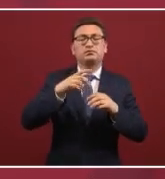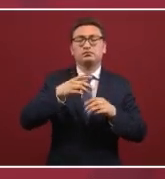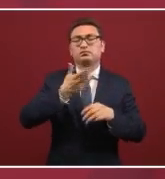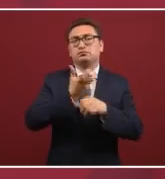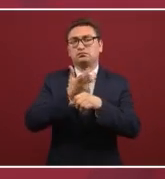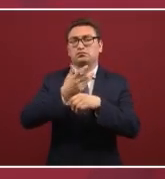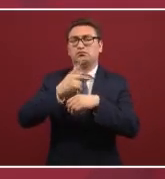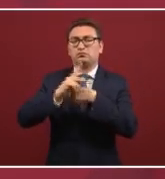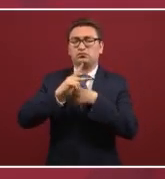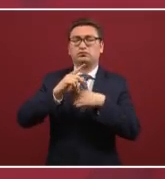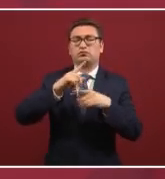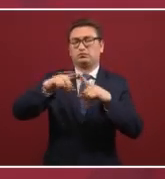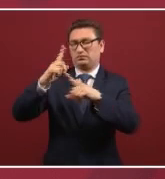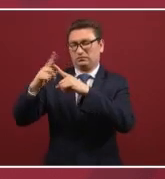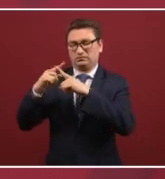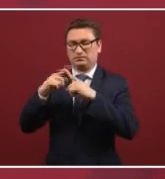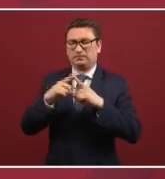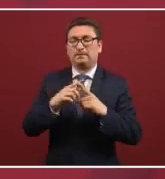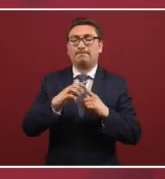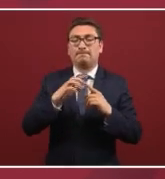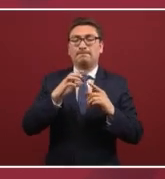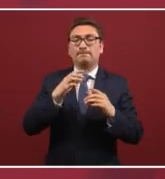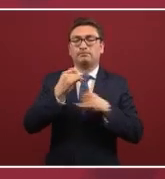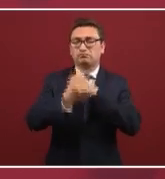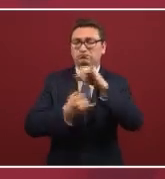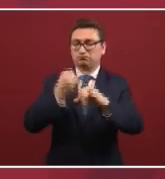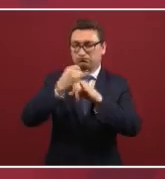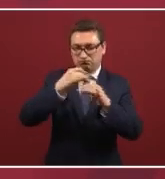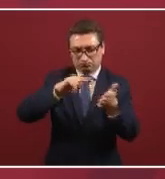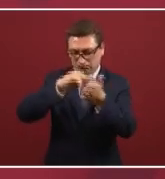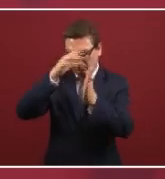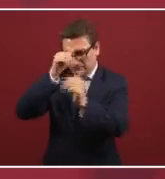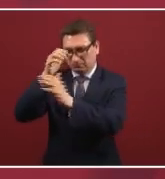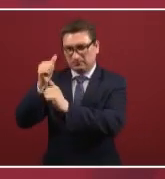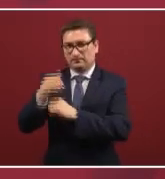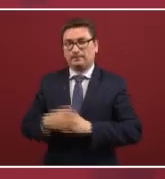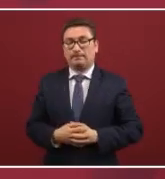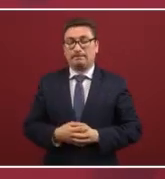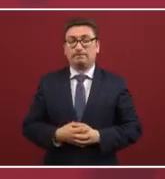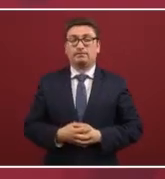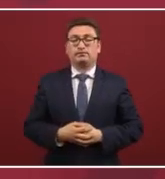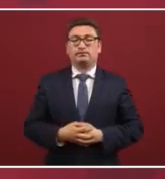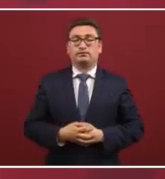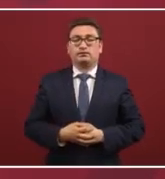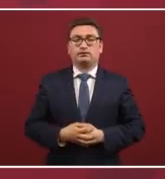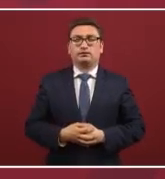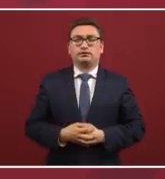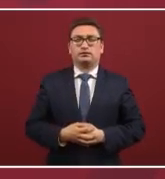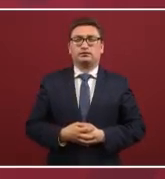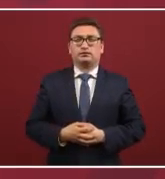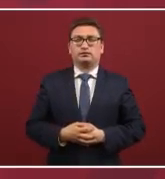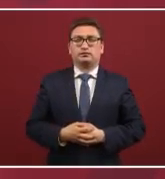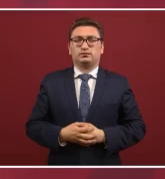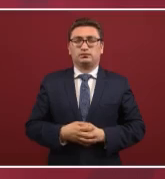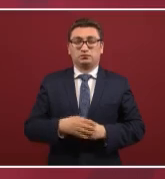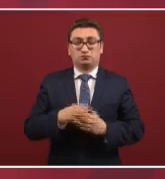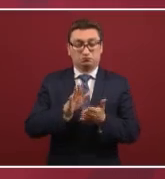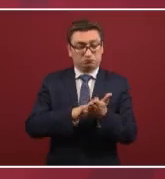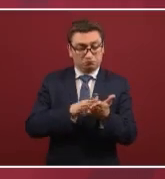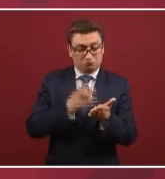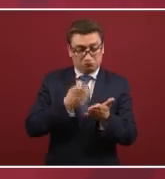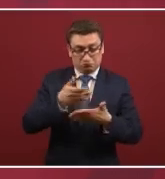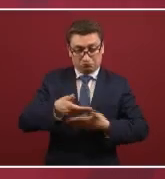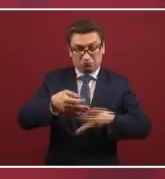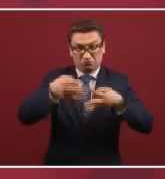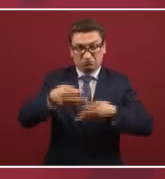internacionales, por lo que en el momento en el que se reciba en la Cámara, se actualiza la